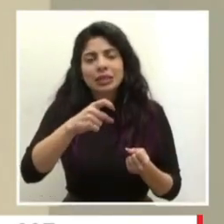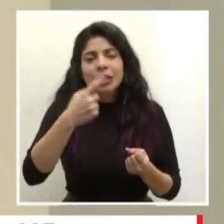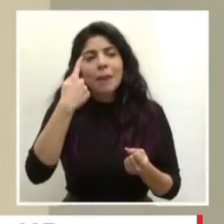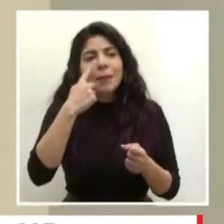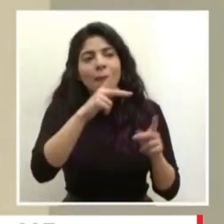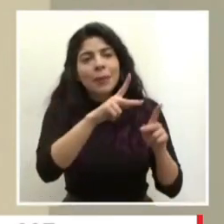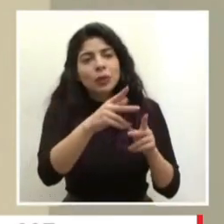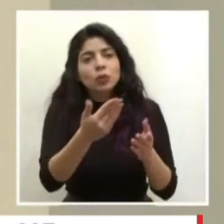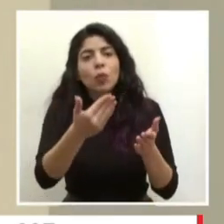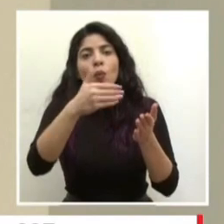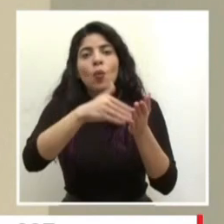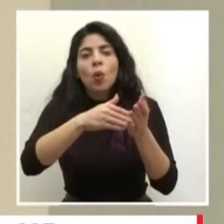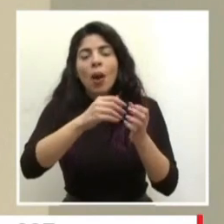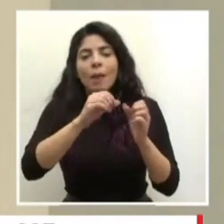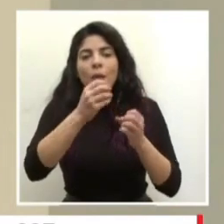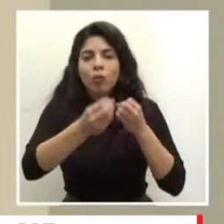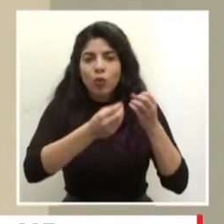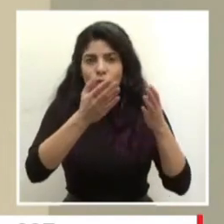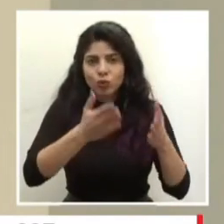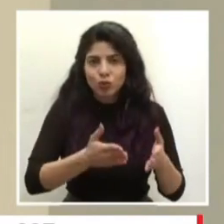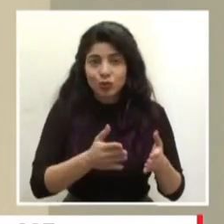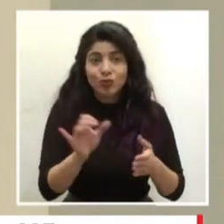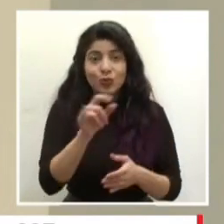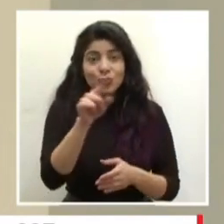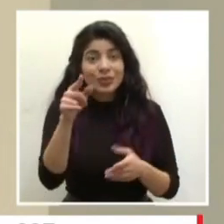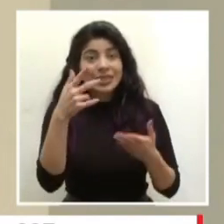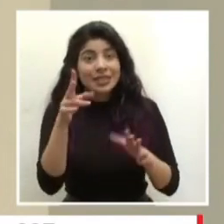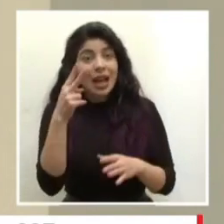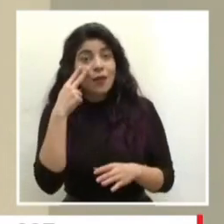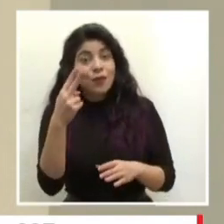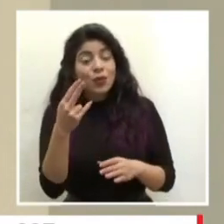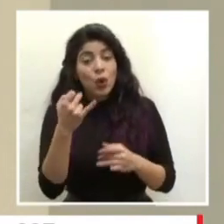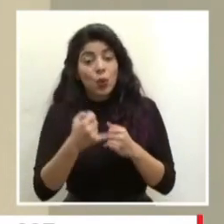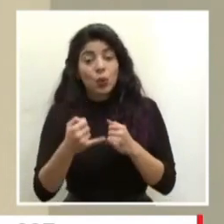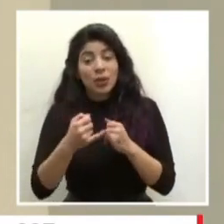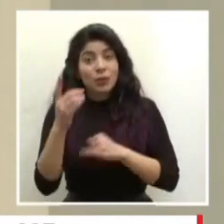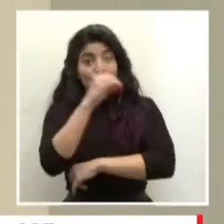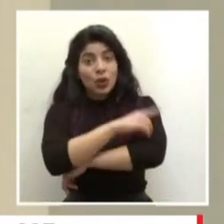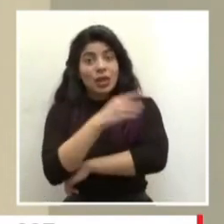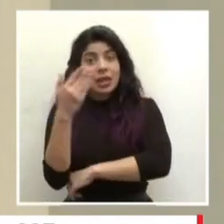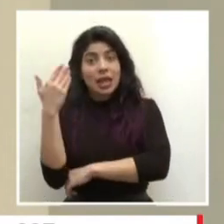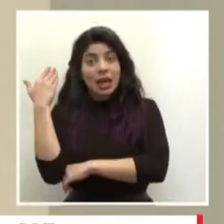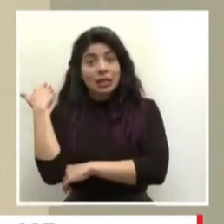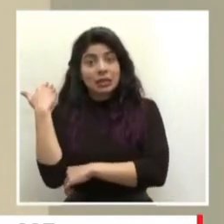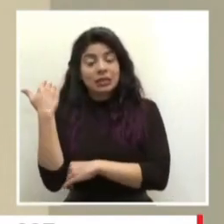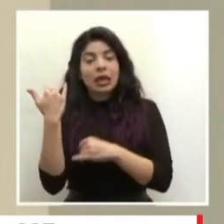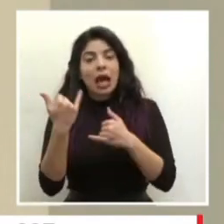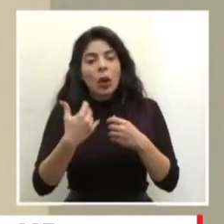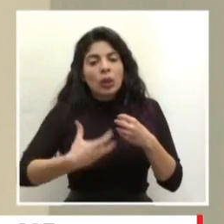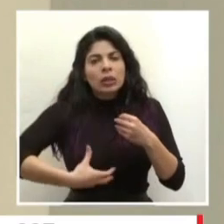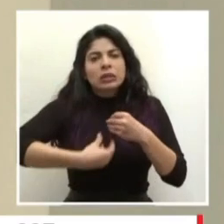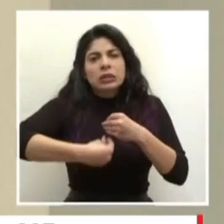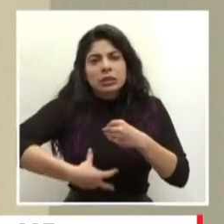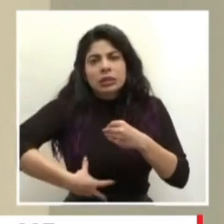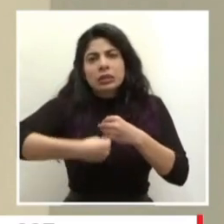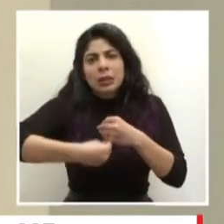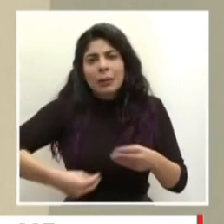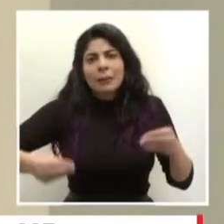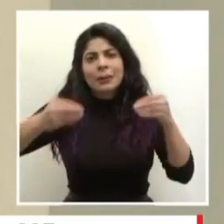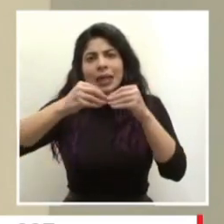reinsertarse a la actividad productiva. Como ustedes han visto en estos últimos días, estamos sumando otros esfuerzos que